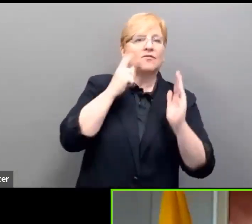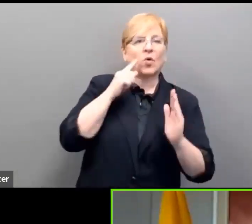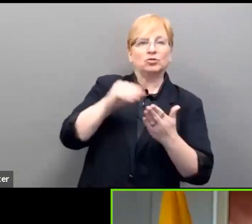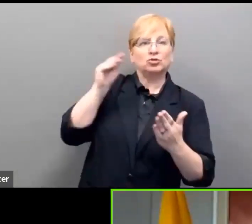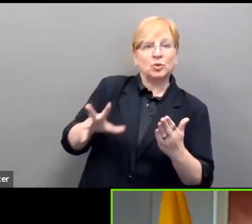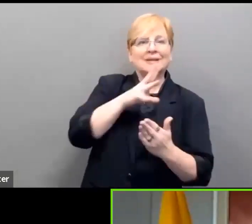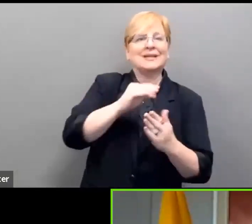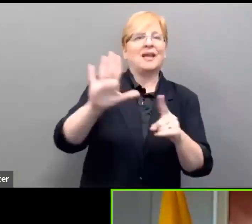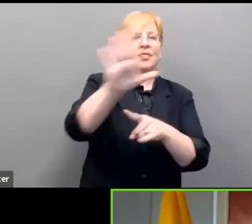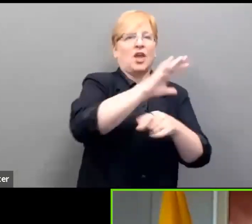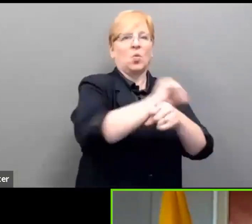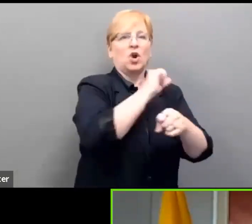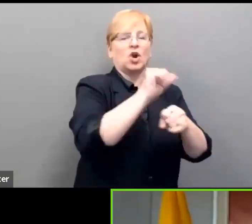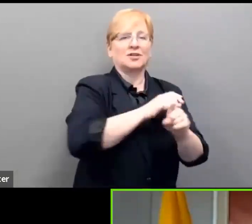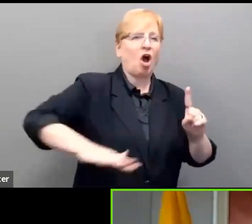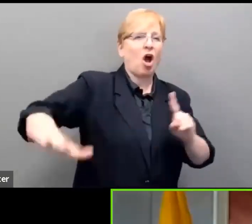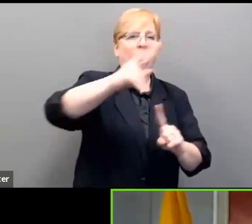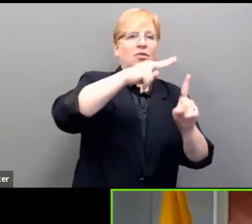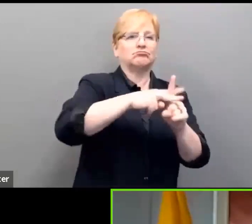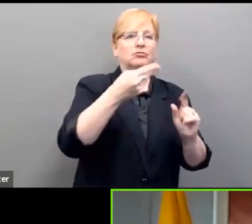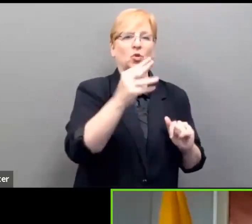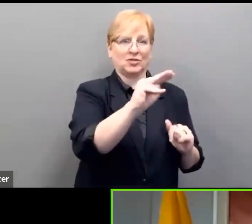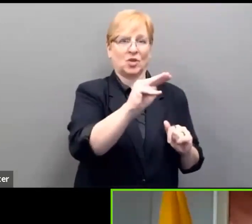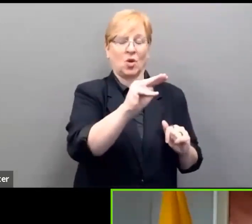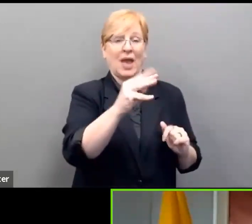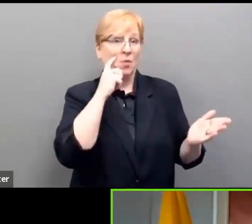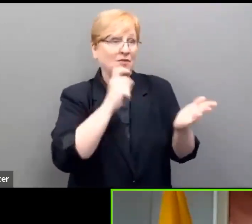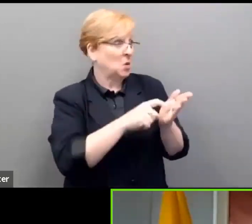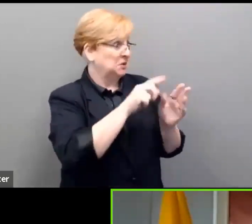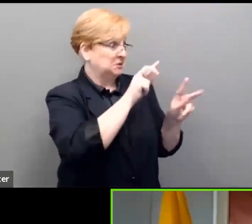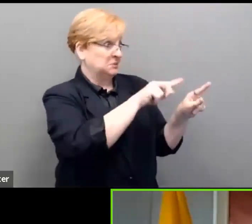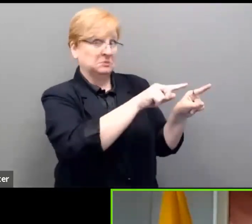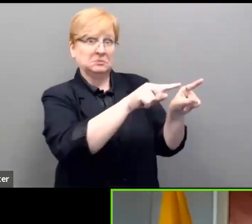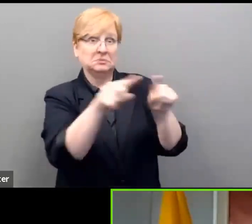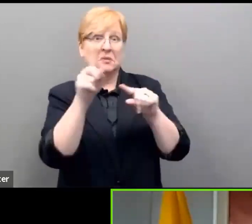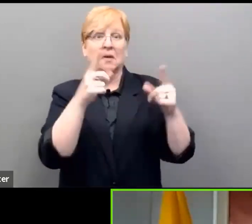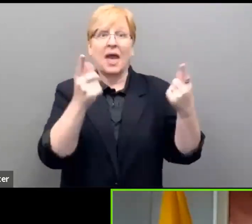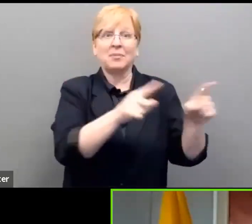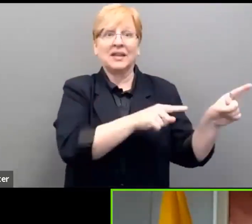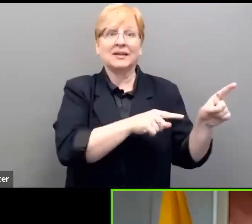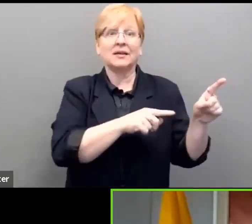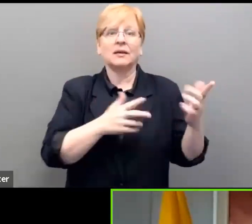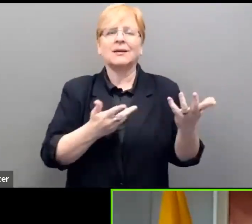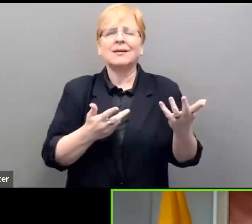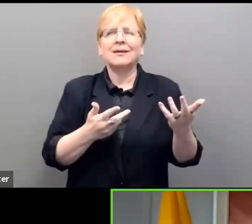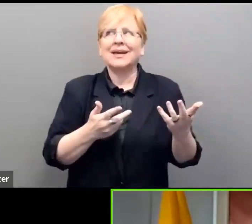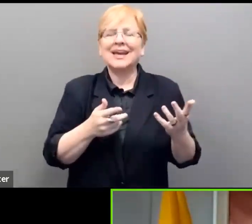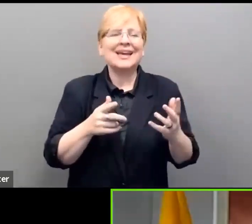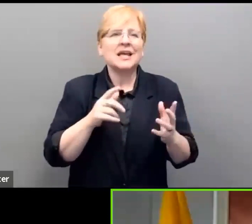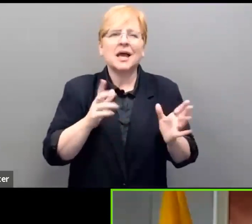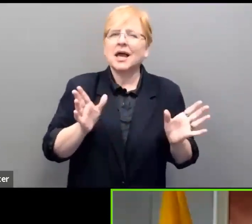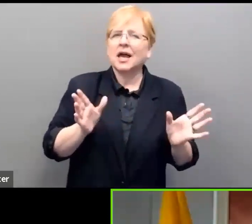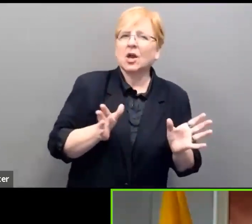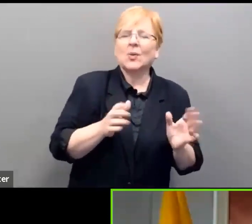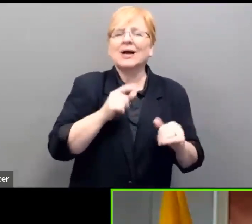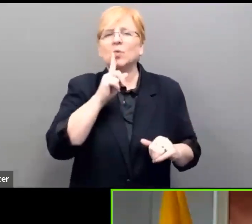universidades, los líderes y sus sindicatos para asegurar hacer todo lo posible para aumentar la cantidad de estudiantes vacunados y también